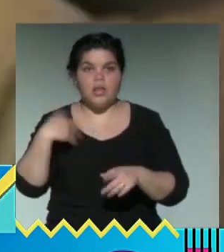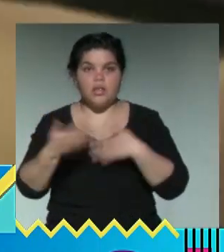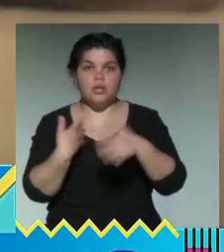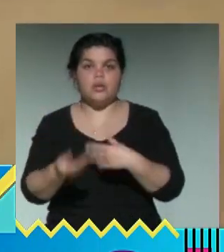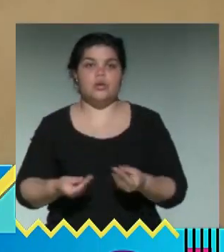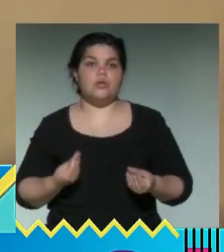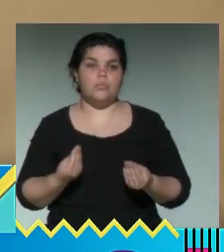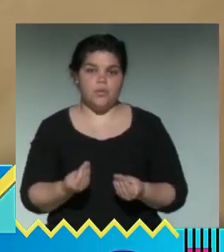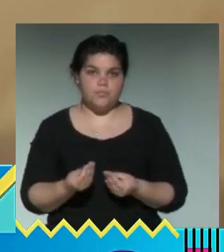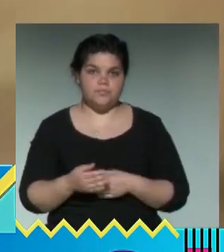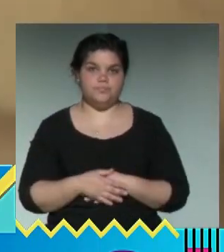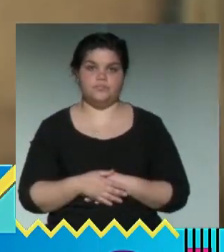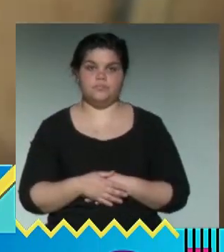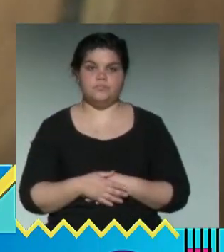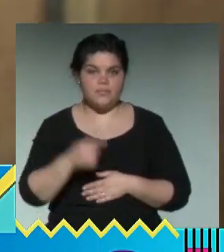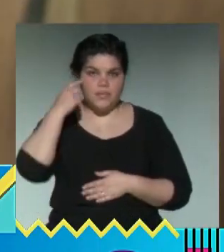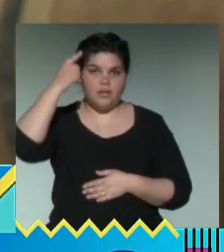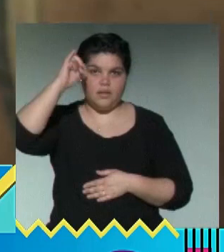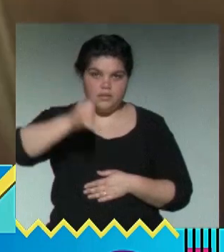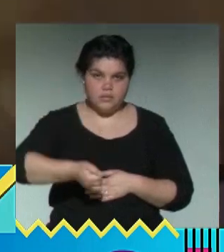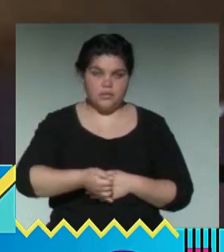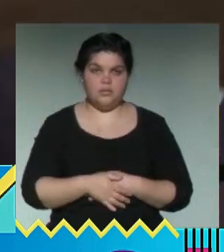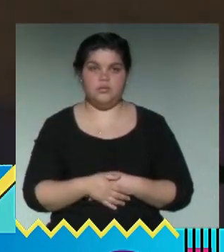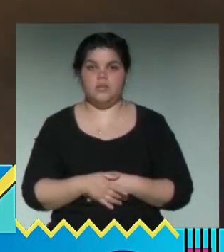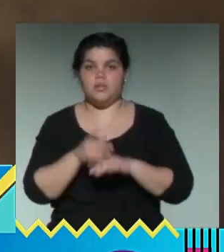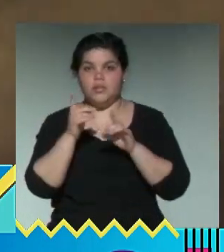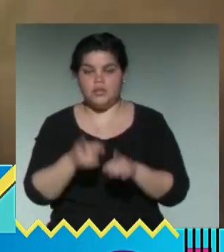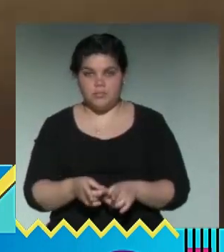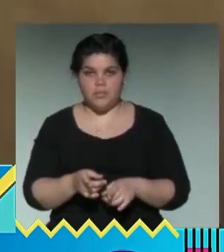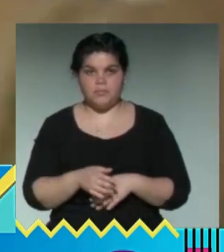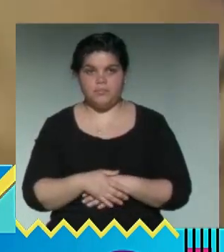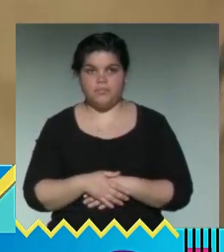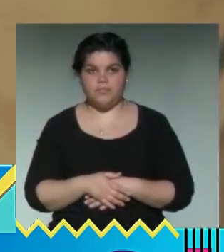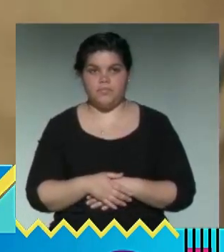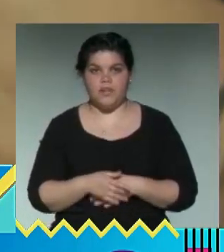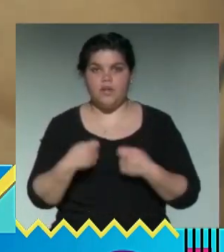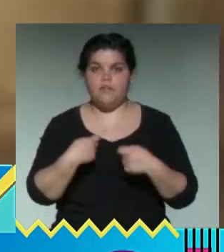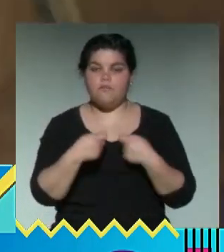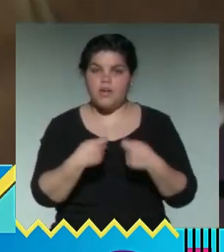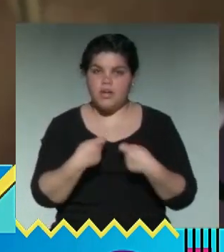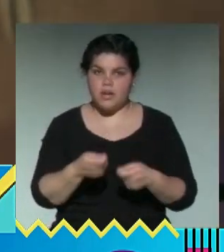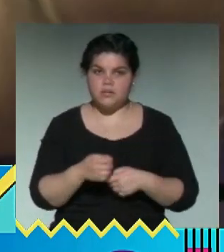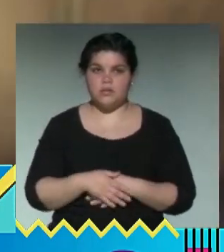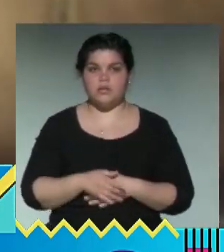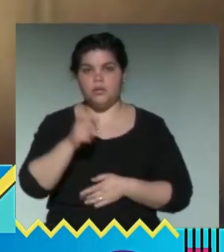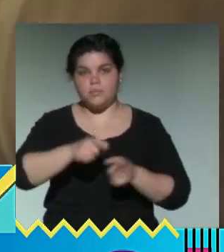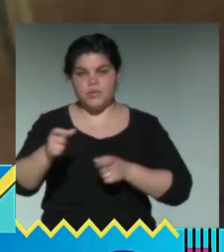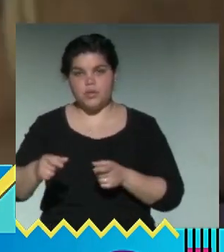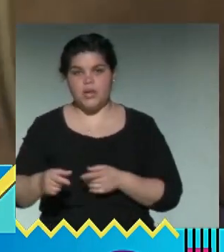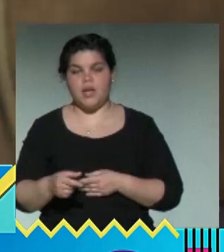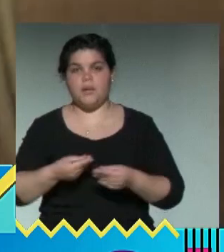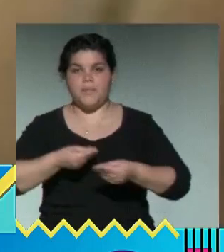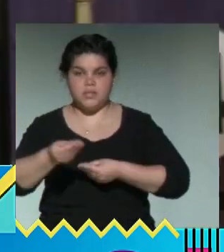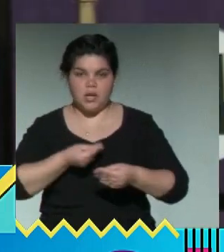surgido. O sea, están las ideas, pero sí también tiene la parte de que hay que financiar. Y los empresarios, los que